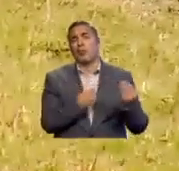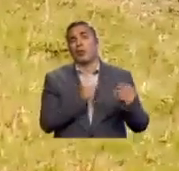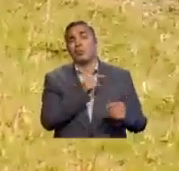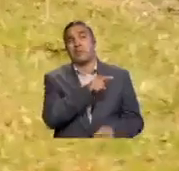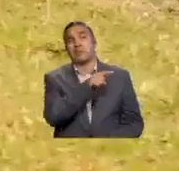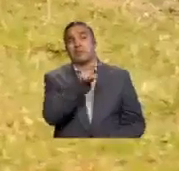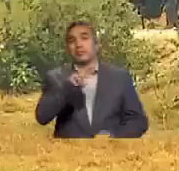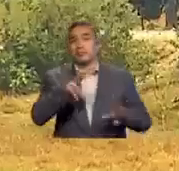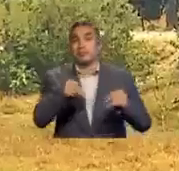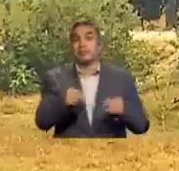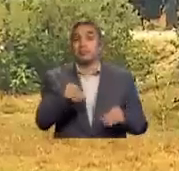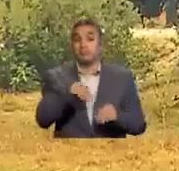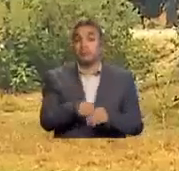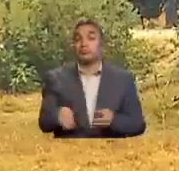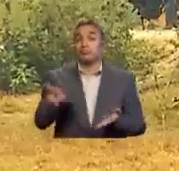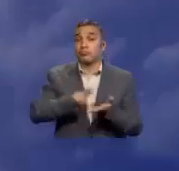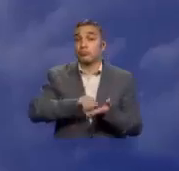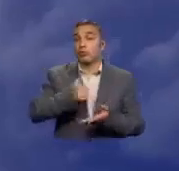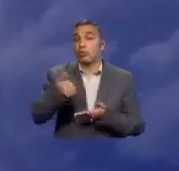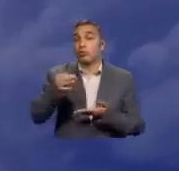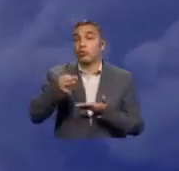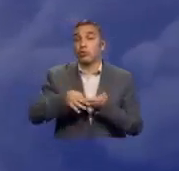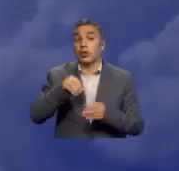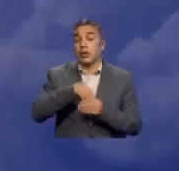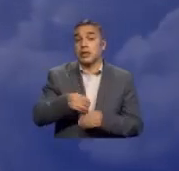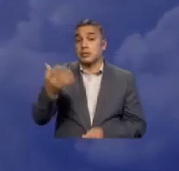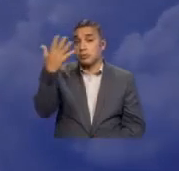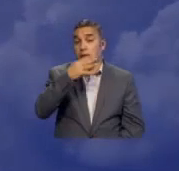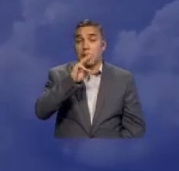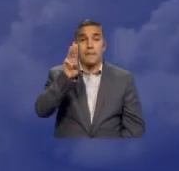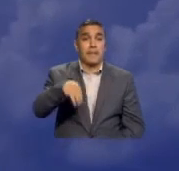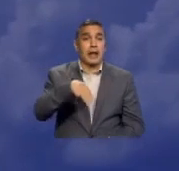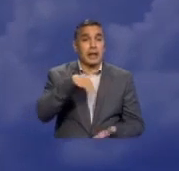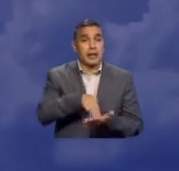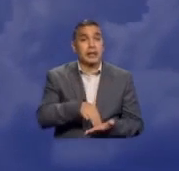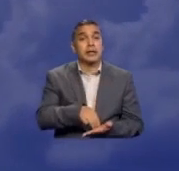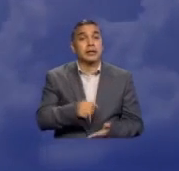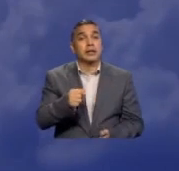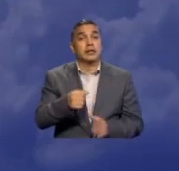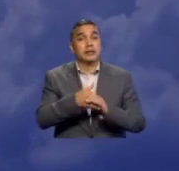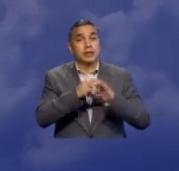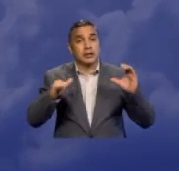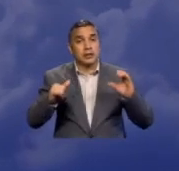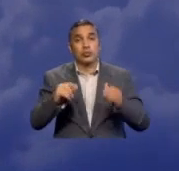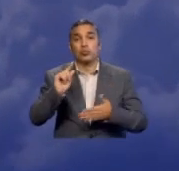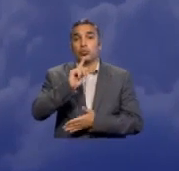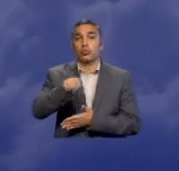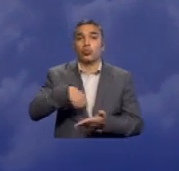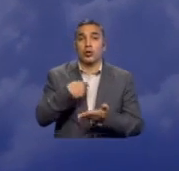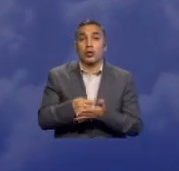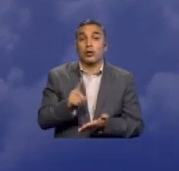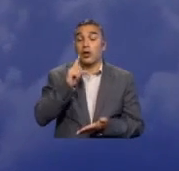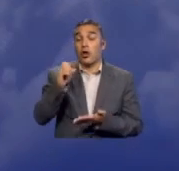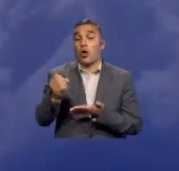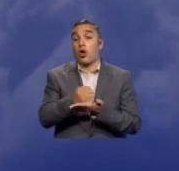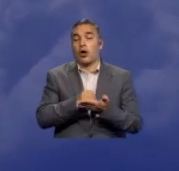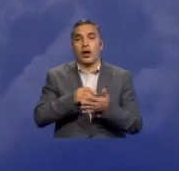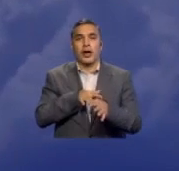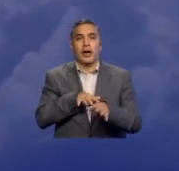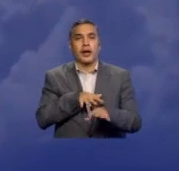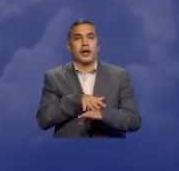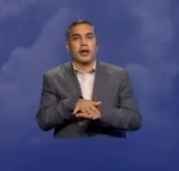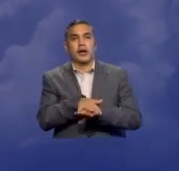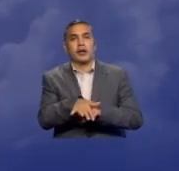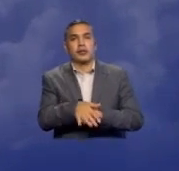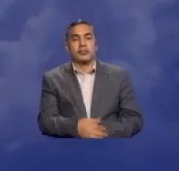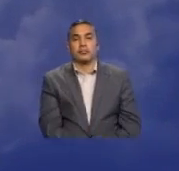estos se repiten en otros cantones de Esmeraldas, Manabí, Santa Elena, Guayas, El Oro y Los